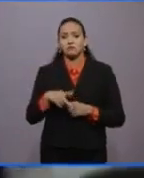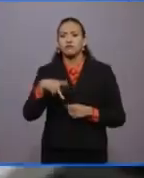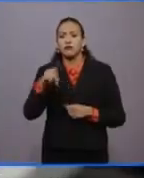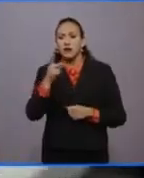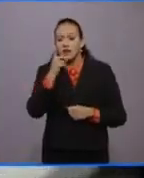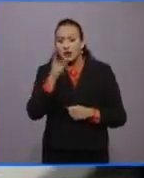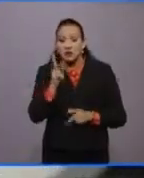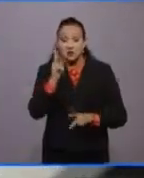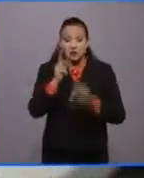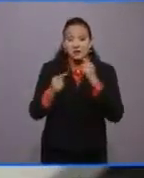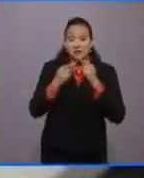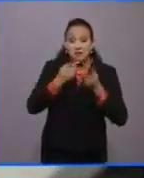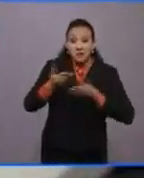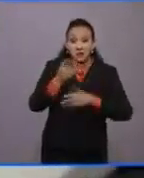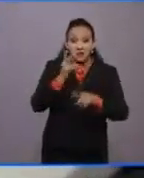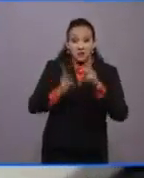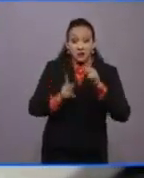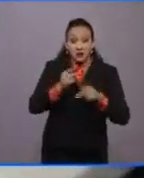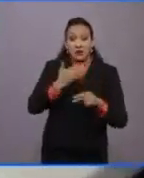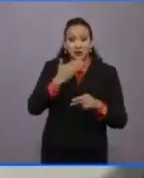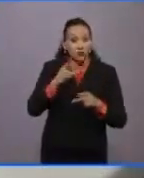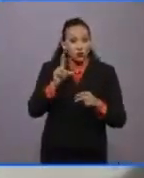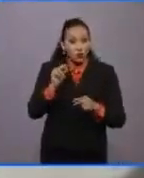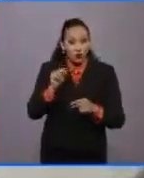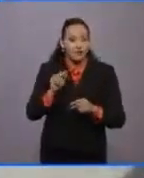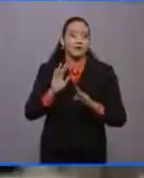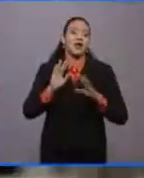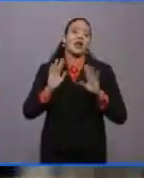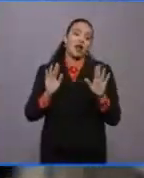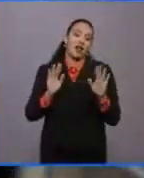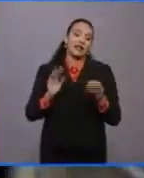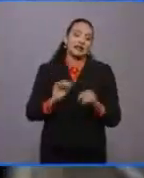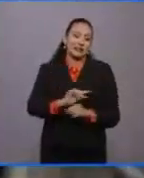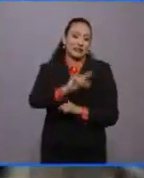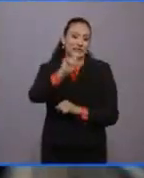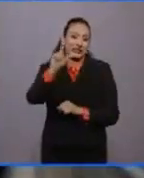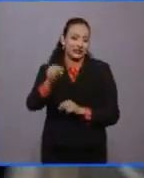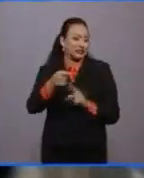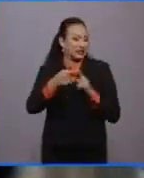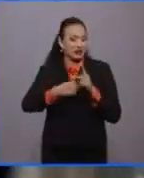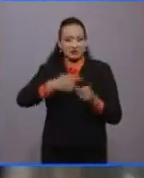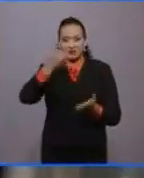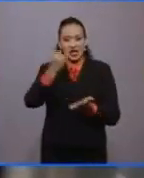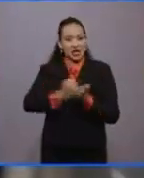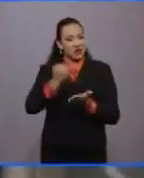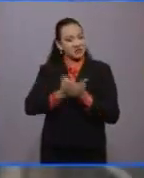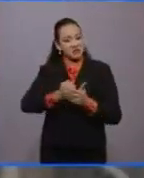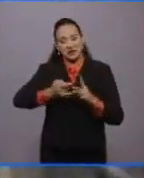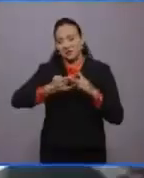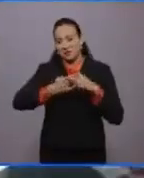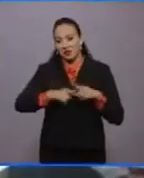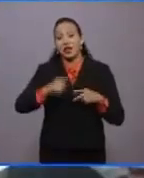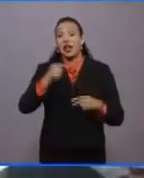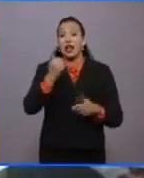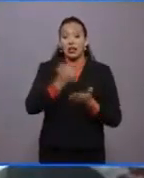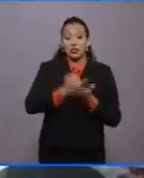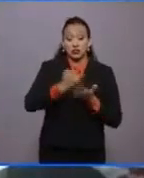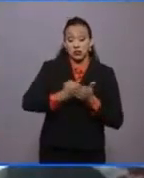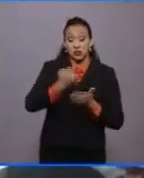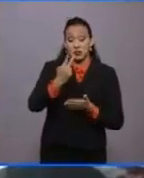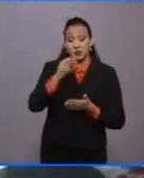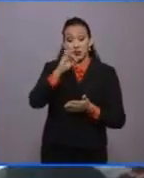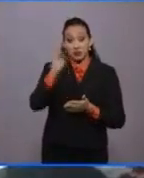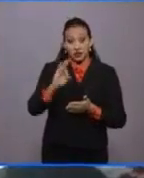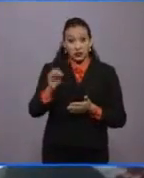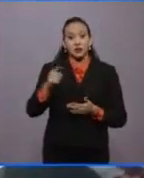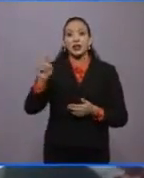si las negociaciones no resultan satisfactorias, las contramedidas entrarán en vigor. Los aranceles del 25% aprobados